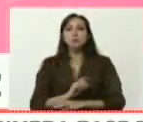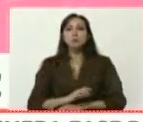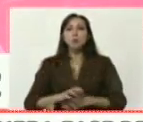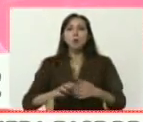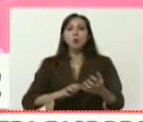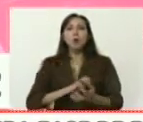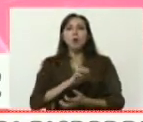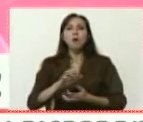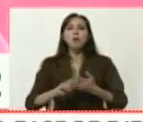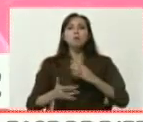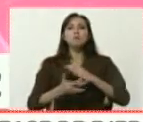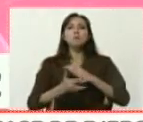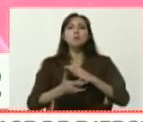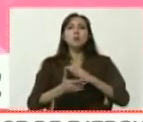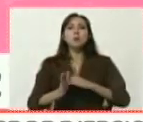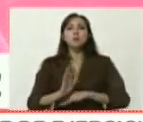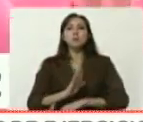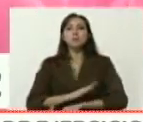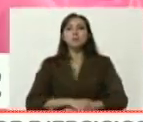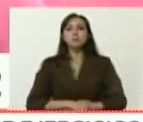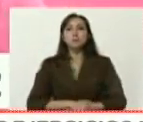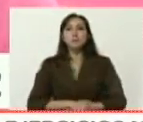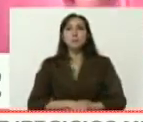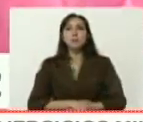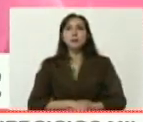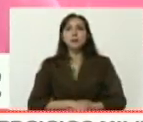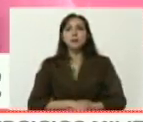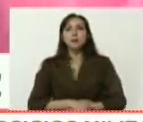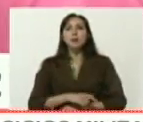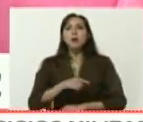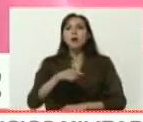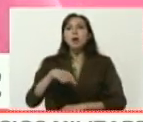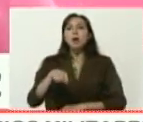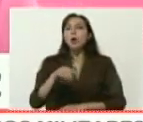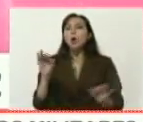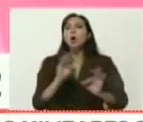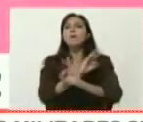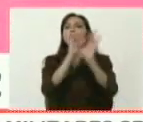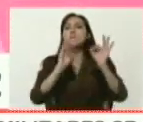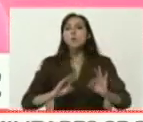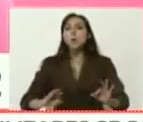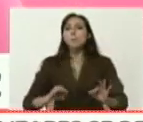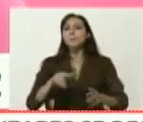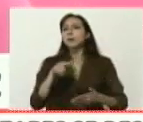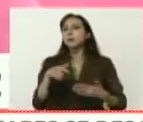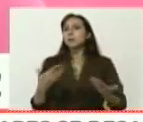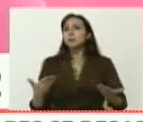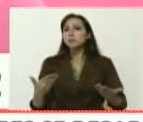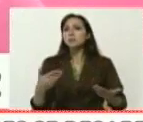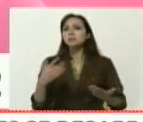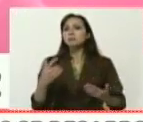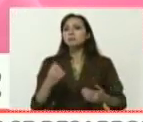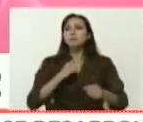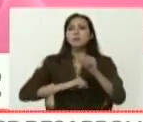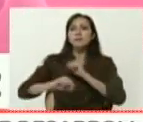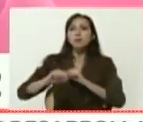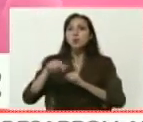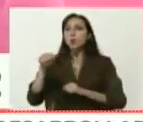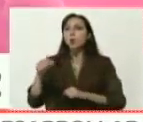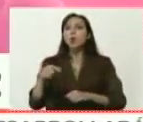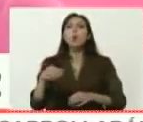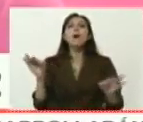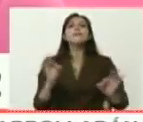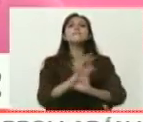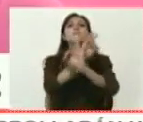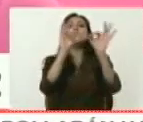en la tecnología. Y esos son los modelos que se están enfrentando. Un modelo capitalista